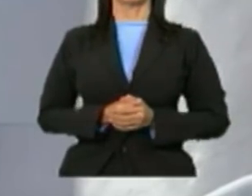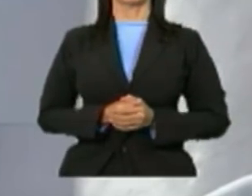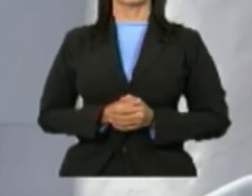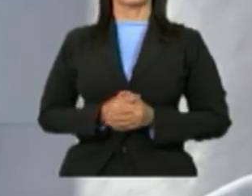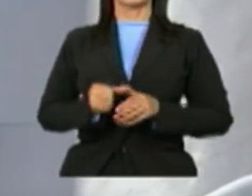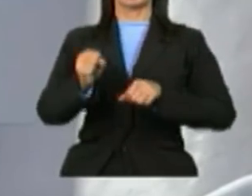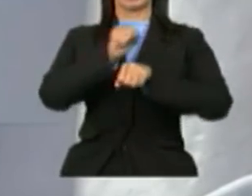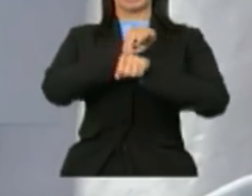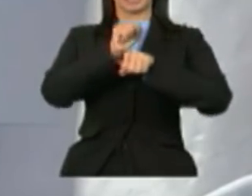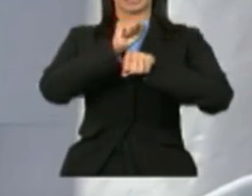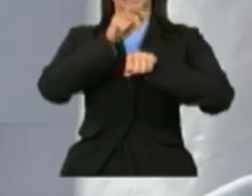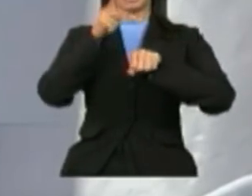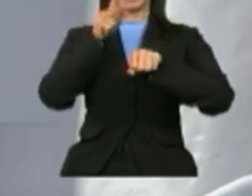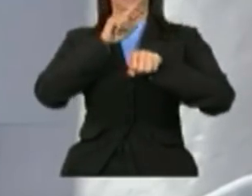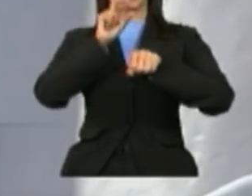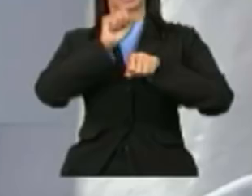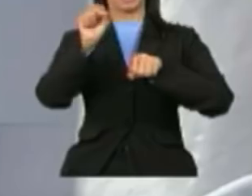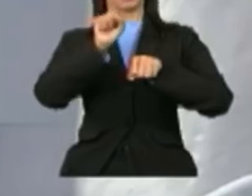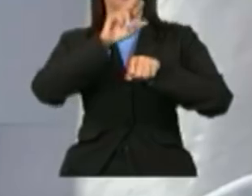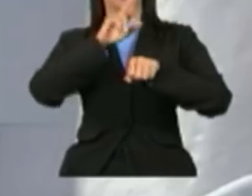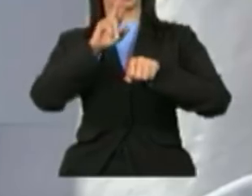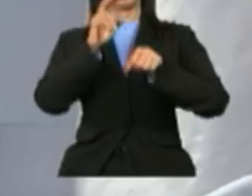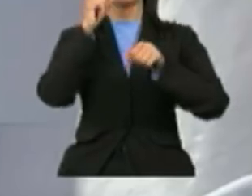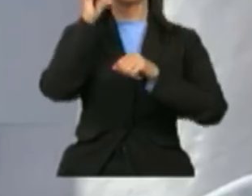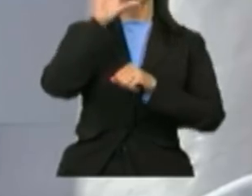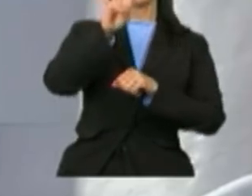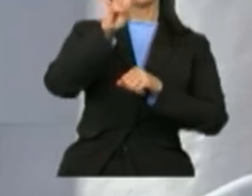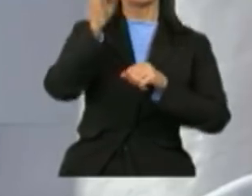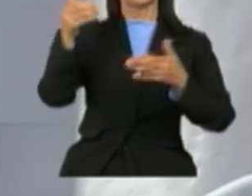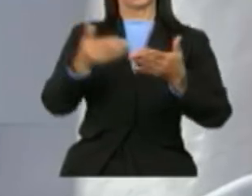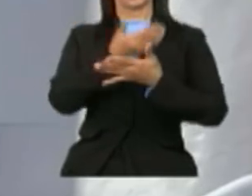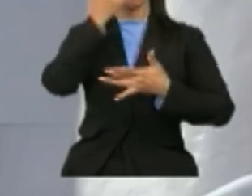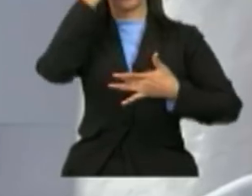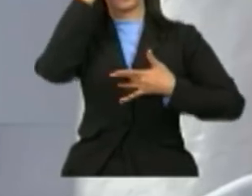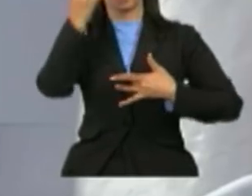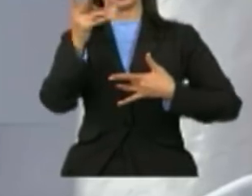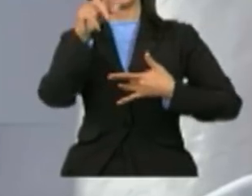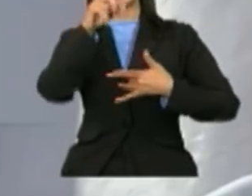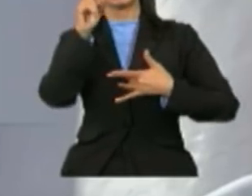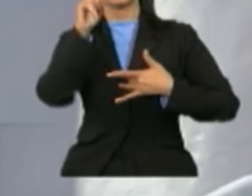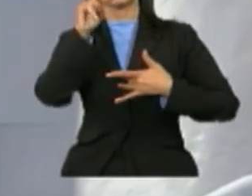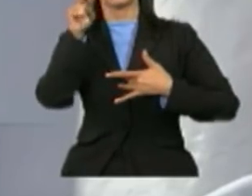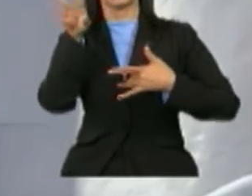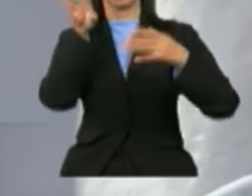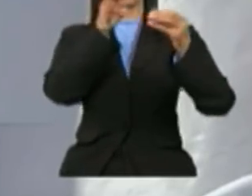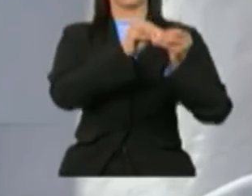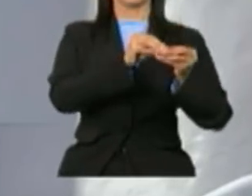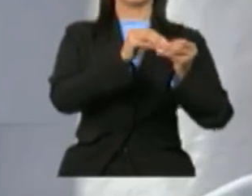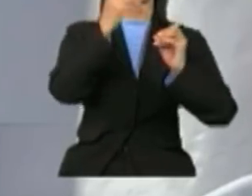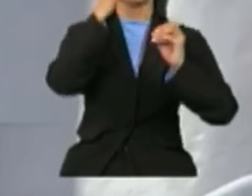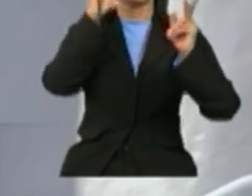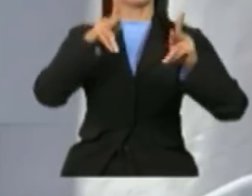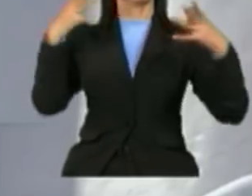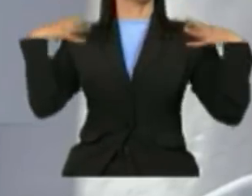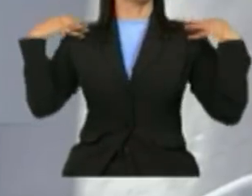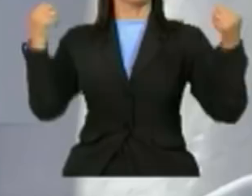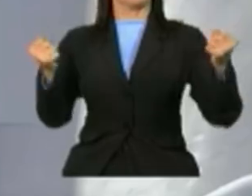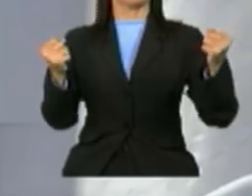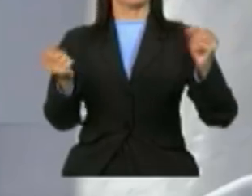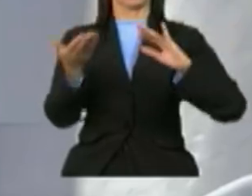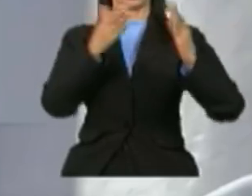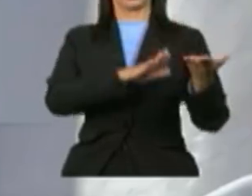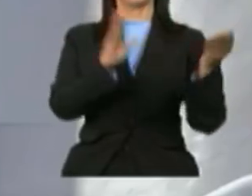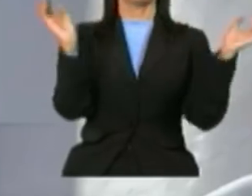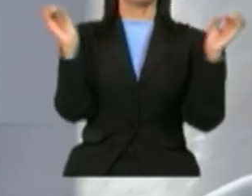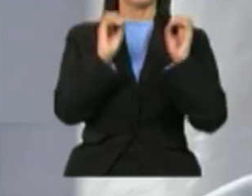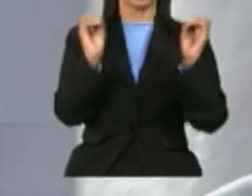Sánchez Ramírez, 4 casos nuevos, 122 acumulados, 2 recuperados,